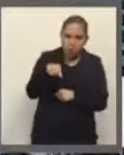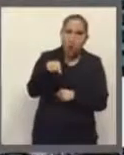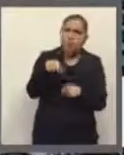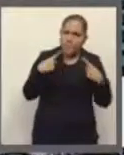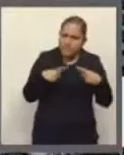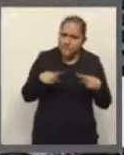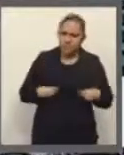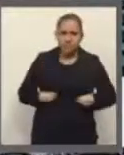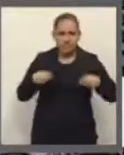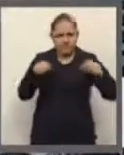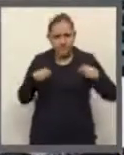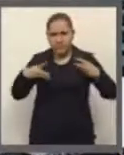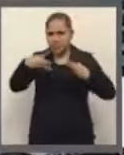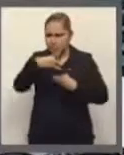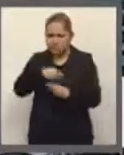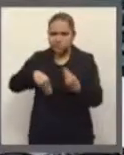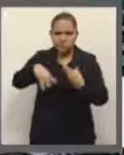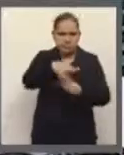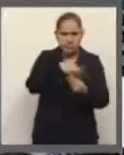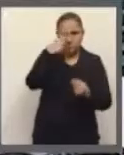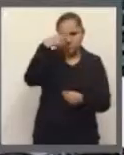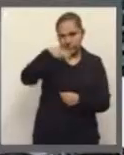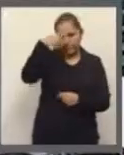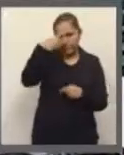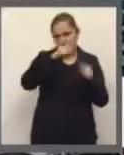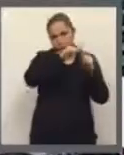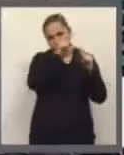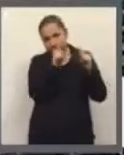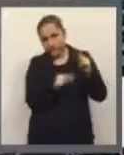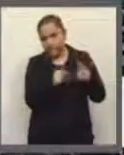que hará más grande a nuestra nación. Es cuanto, señor presidente.